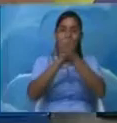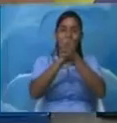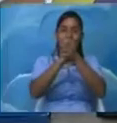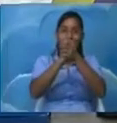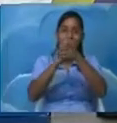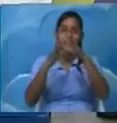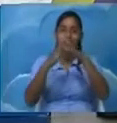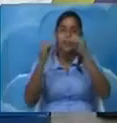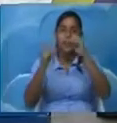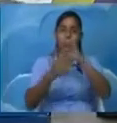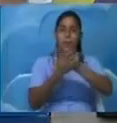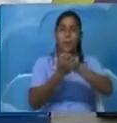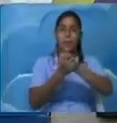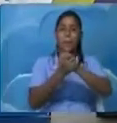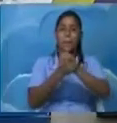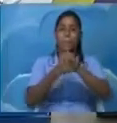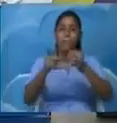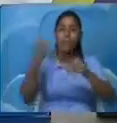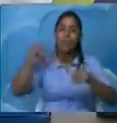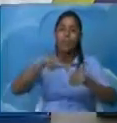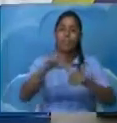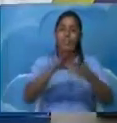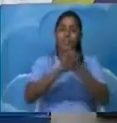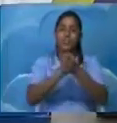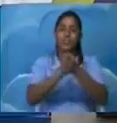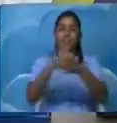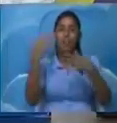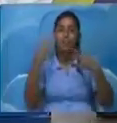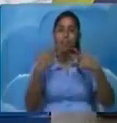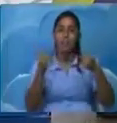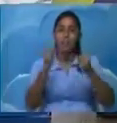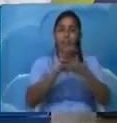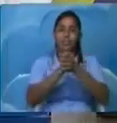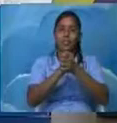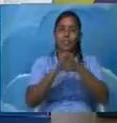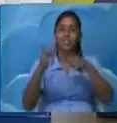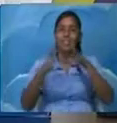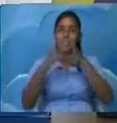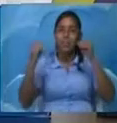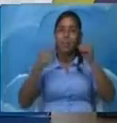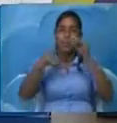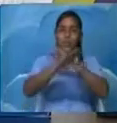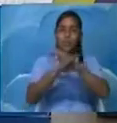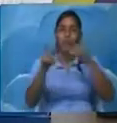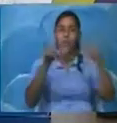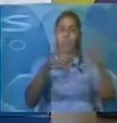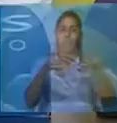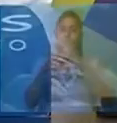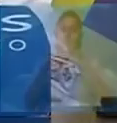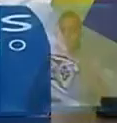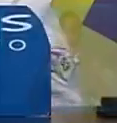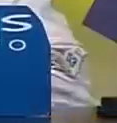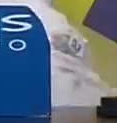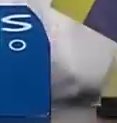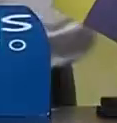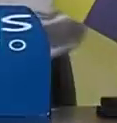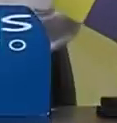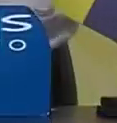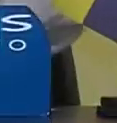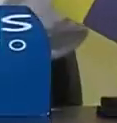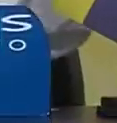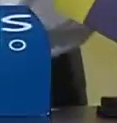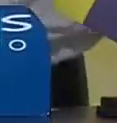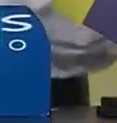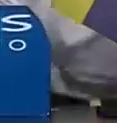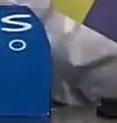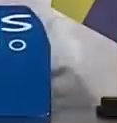unas franelas de esas, pero que son del frío, mano. Eso me lo traen de Bolivia. Y me hacen aquí también, pero con